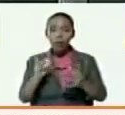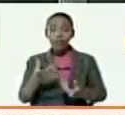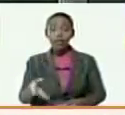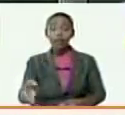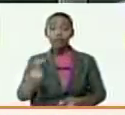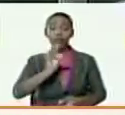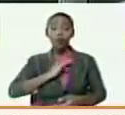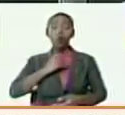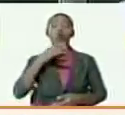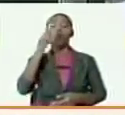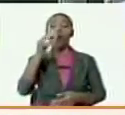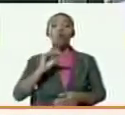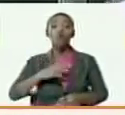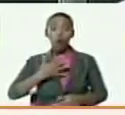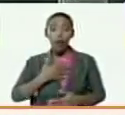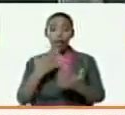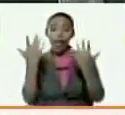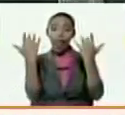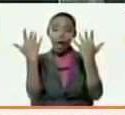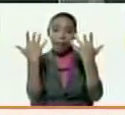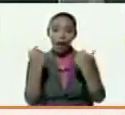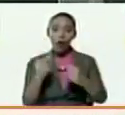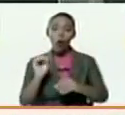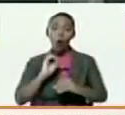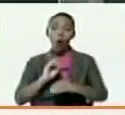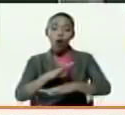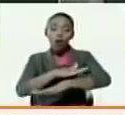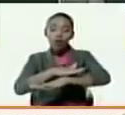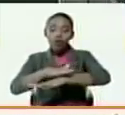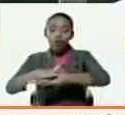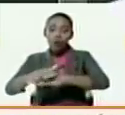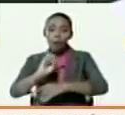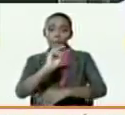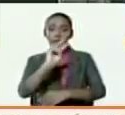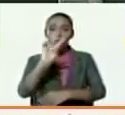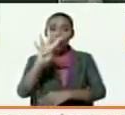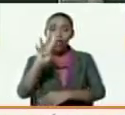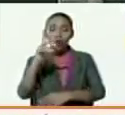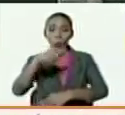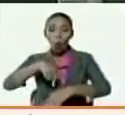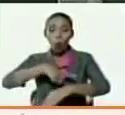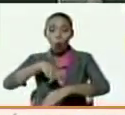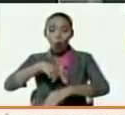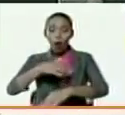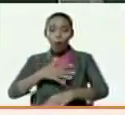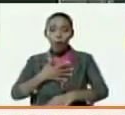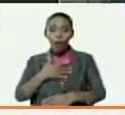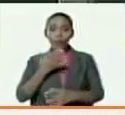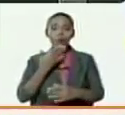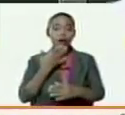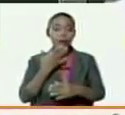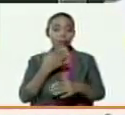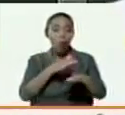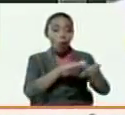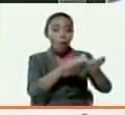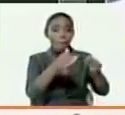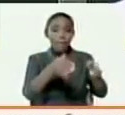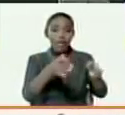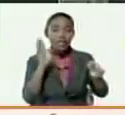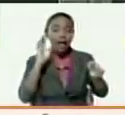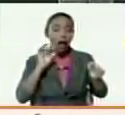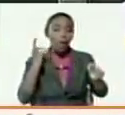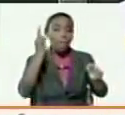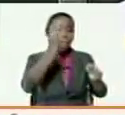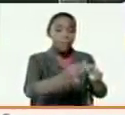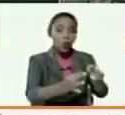puede permanecer en las manos o en las superficies hasta por 24 horas. La información que manejamos hasta los momentos, como sabemos, es una enfermedad nueva